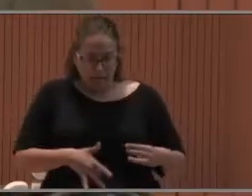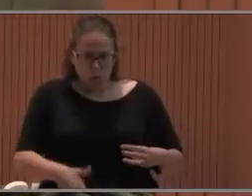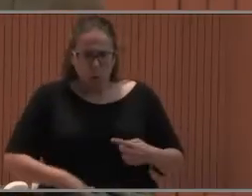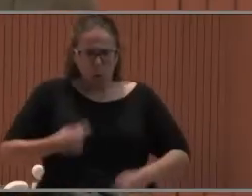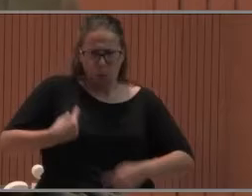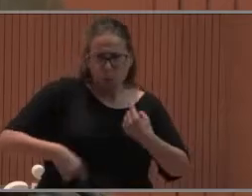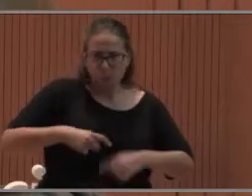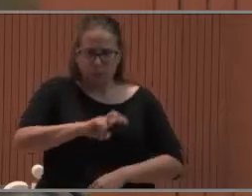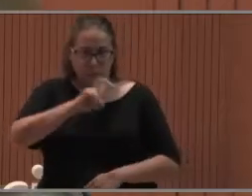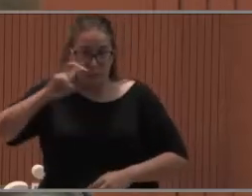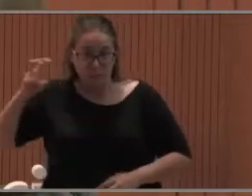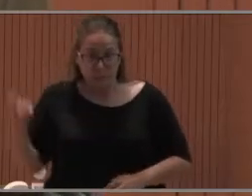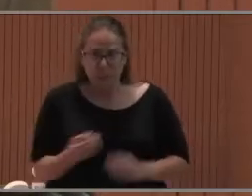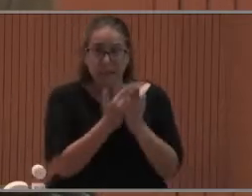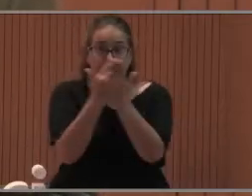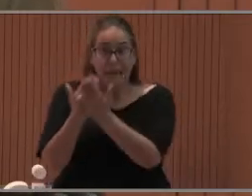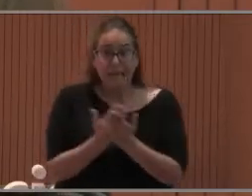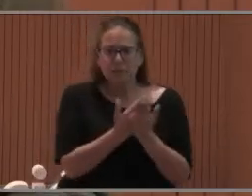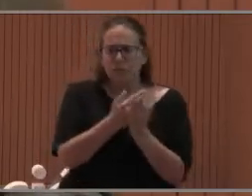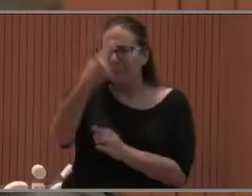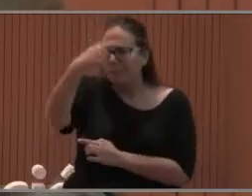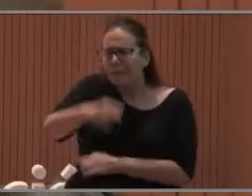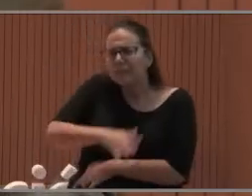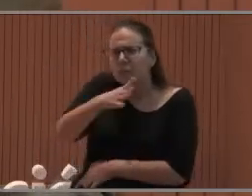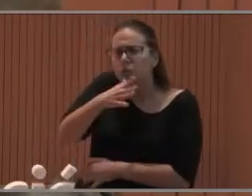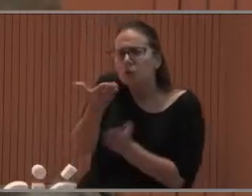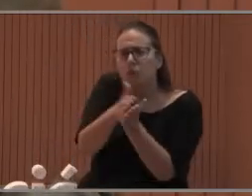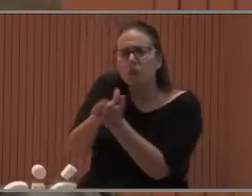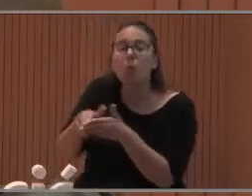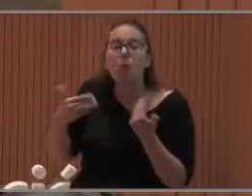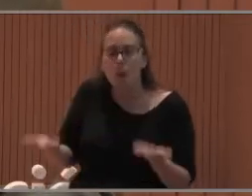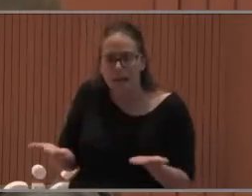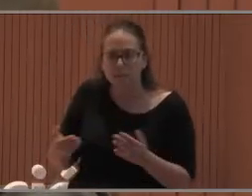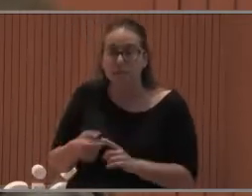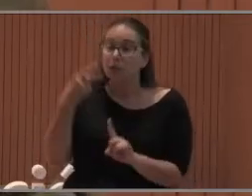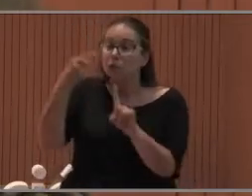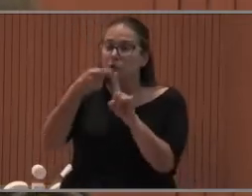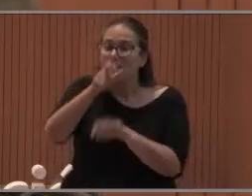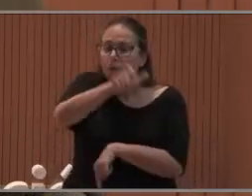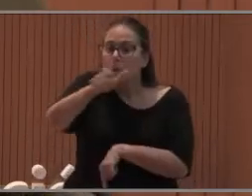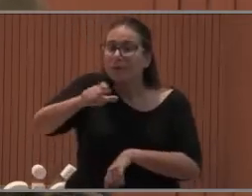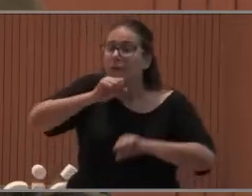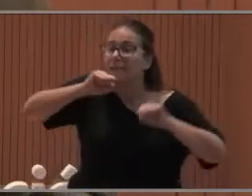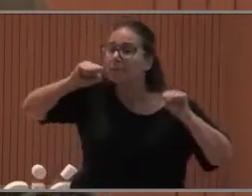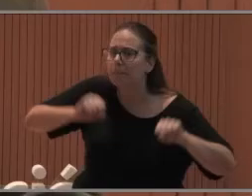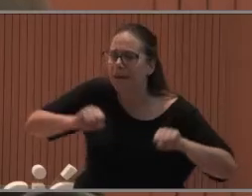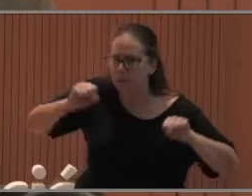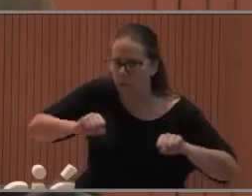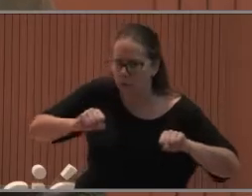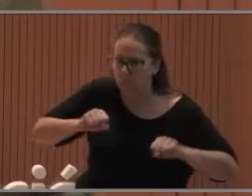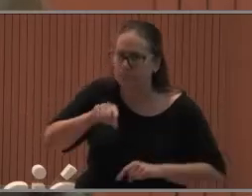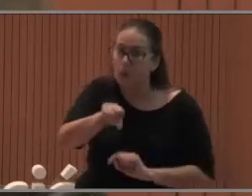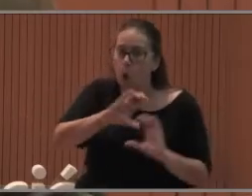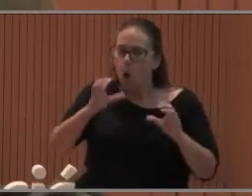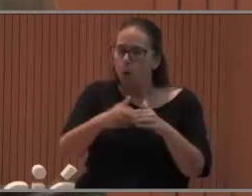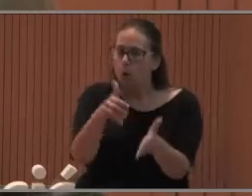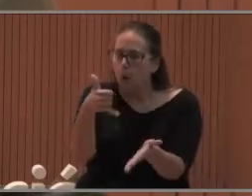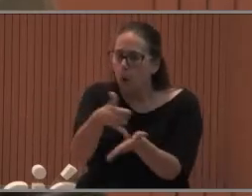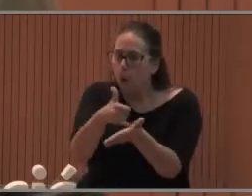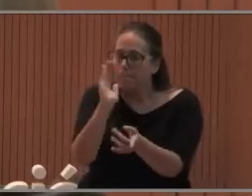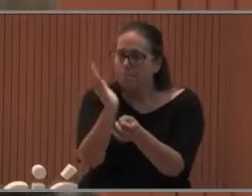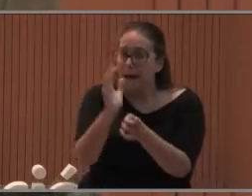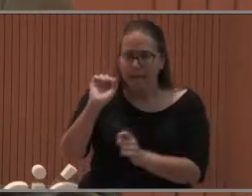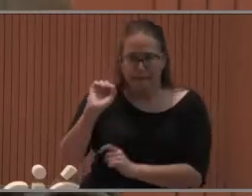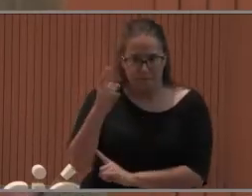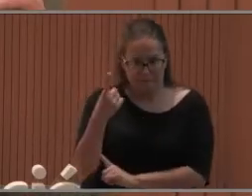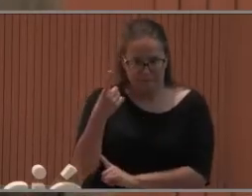neurológicas, sobre todo, y esto es muy importante, en personas mayores, por tanto es el principal grupo vulnerable sobre el que tenemos que